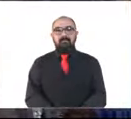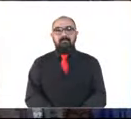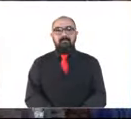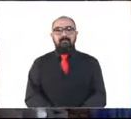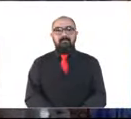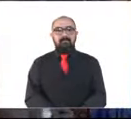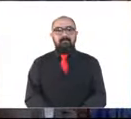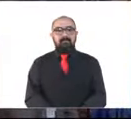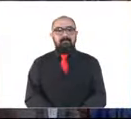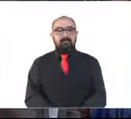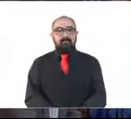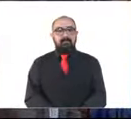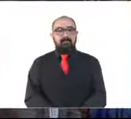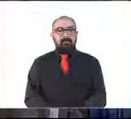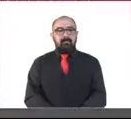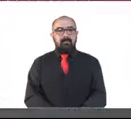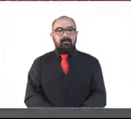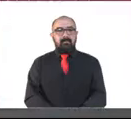Pero